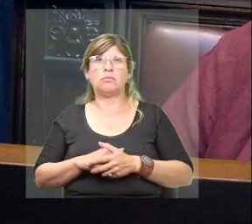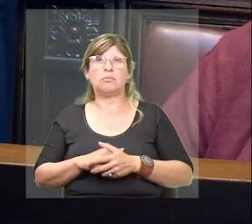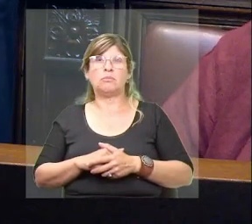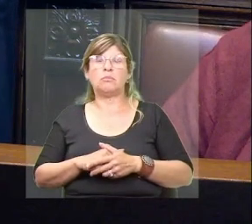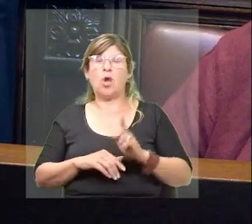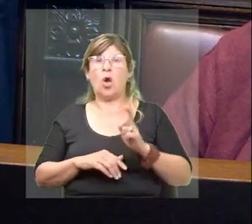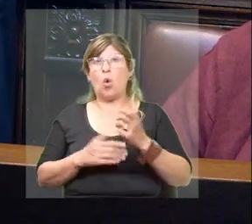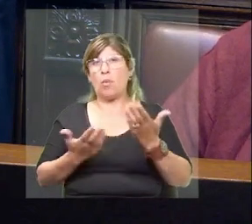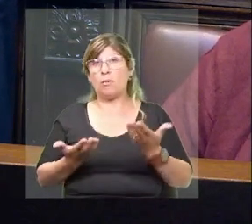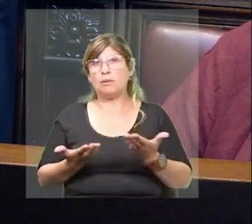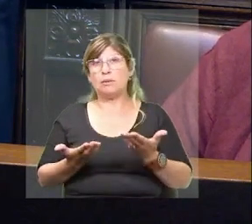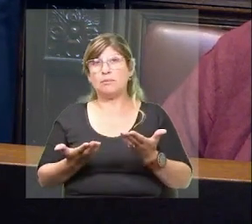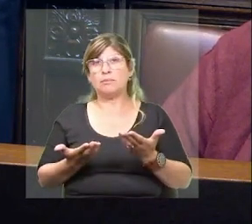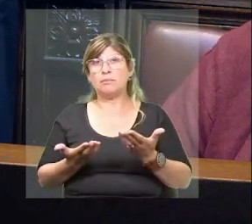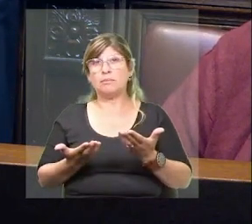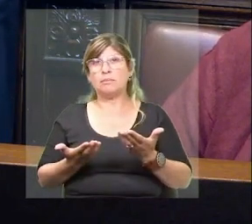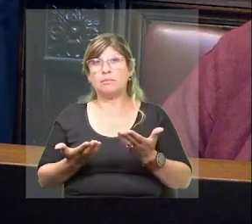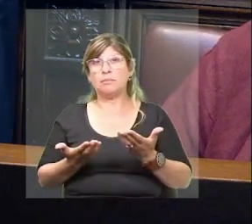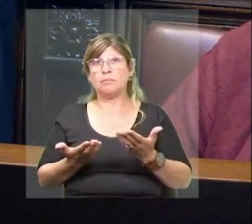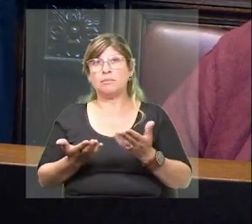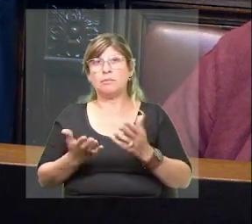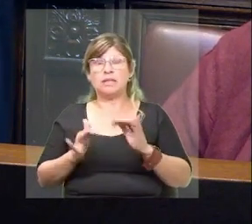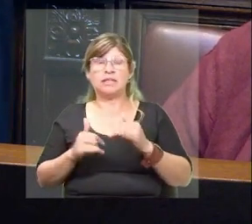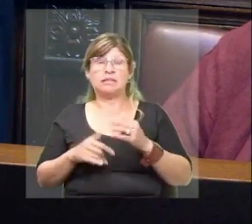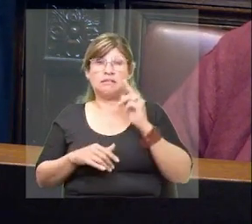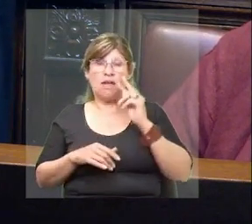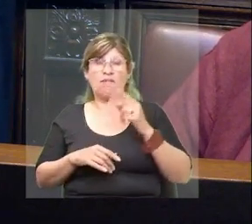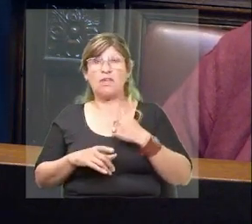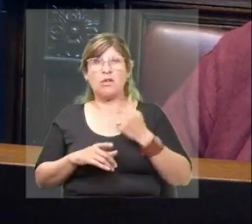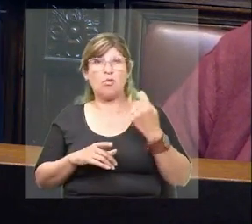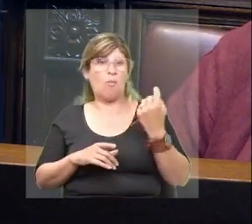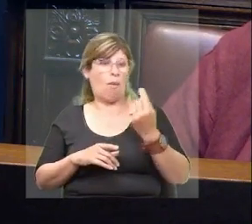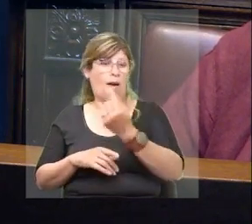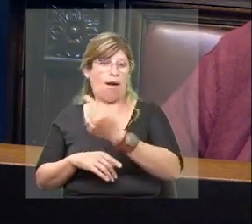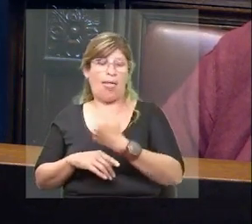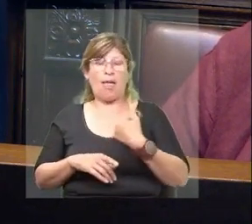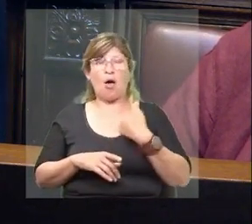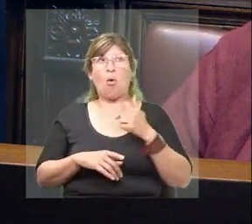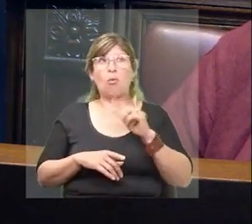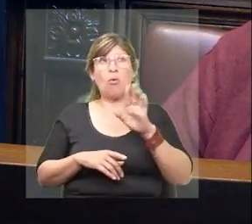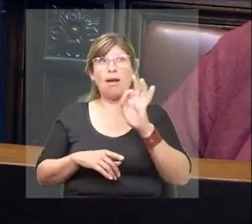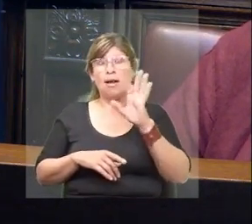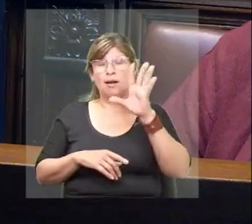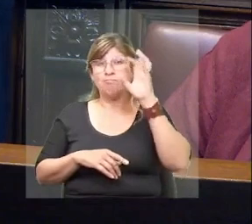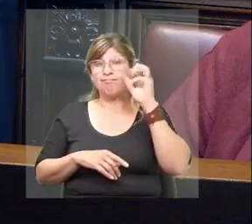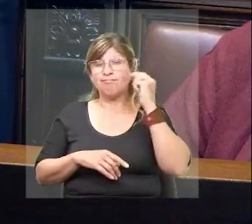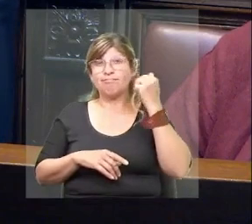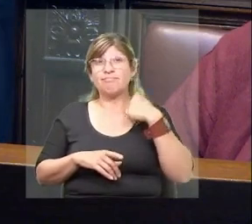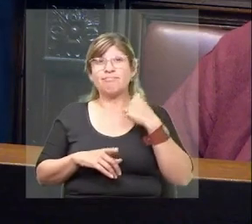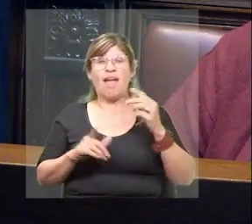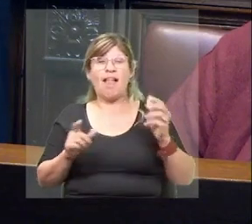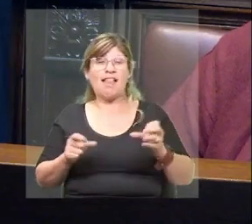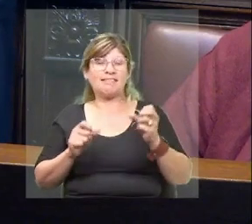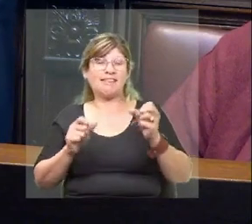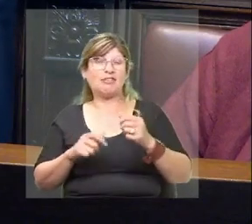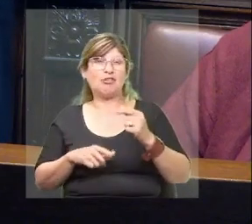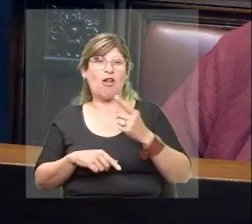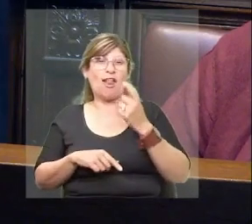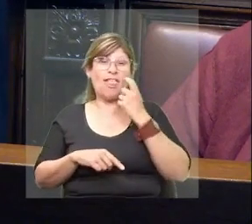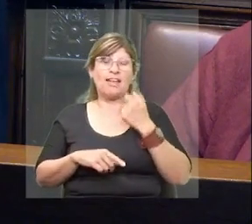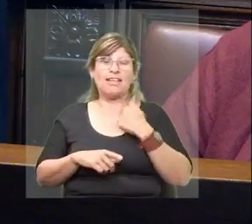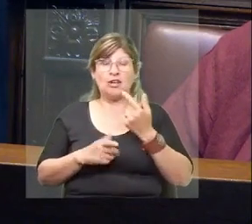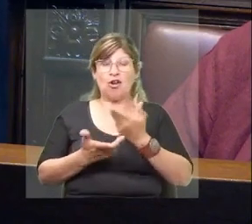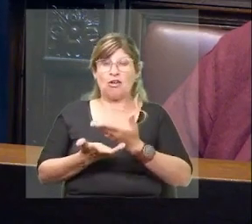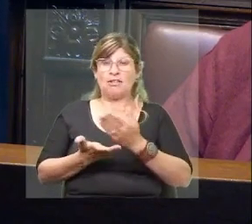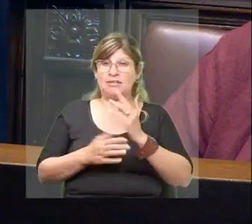Por supuesto que hemos visto que cada uno toma de su memoria las acciones de Danilo, donde se